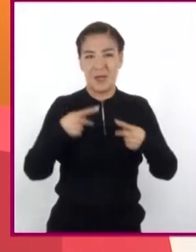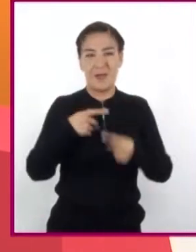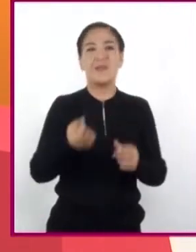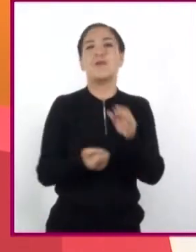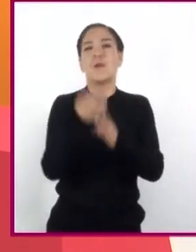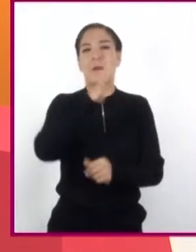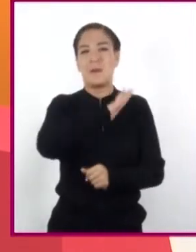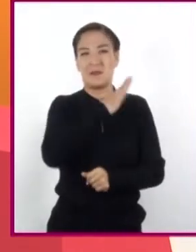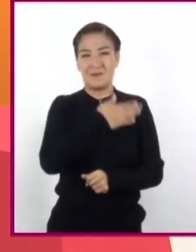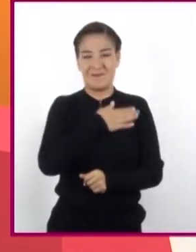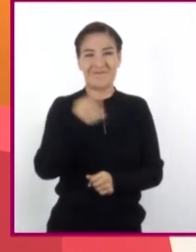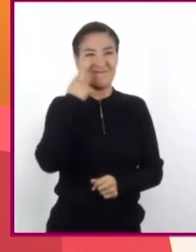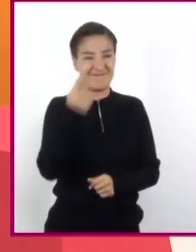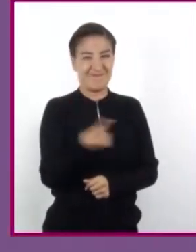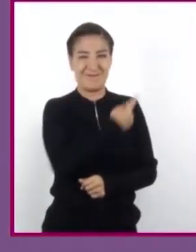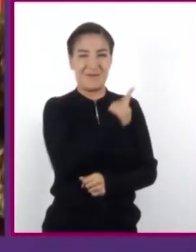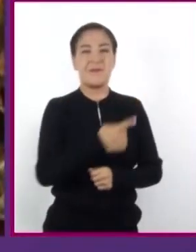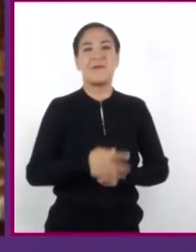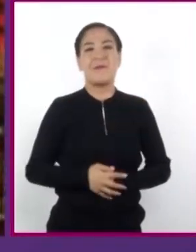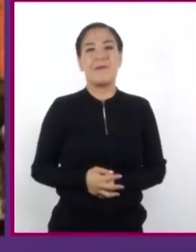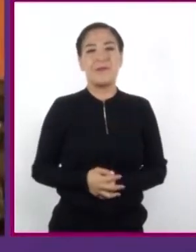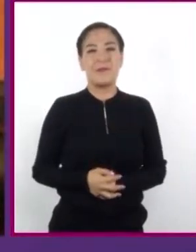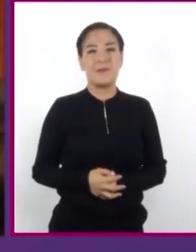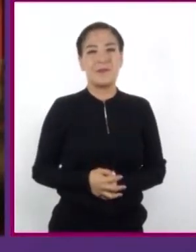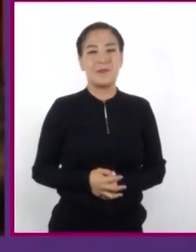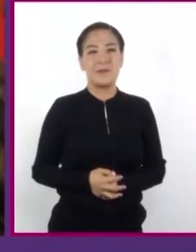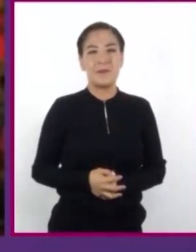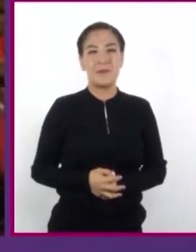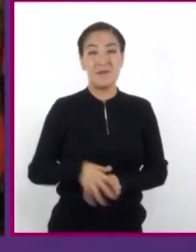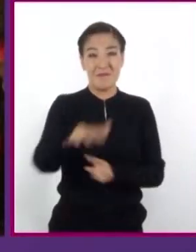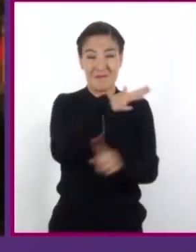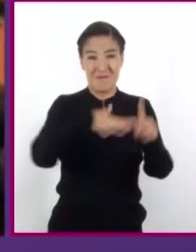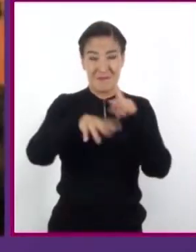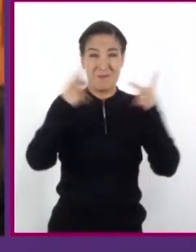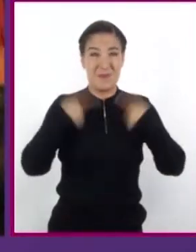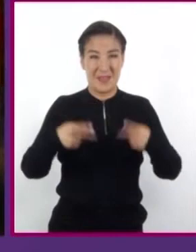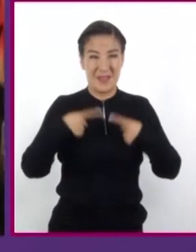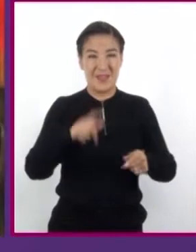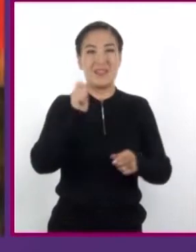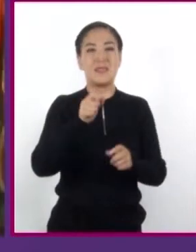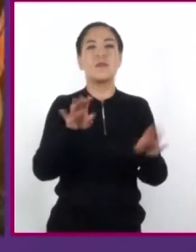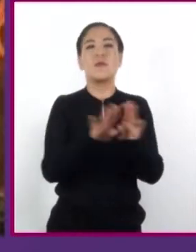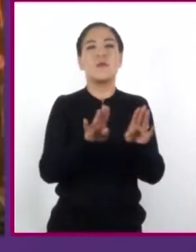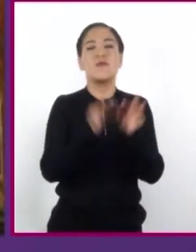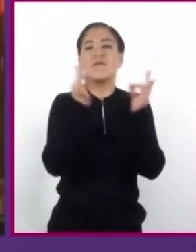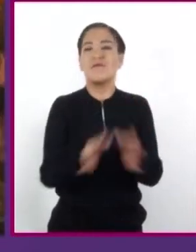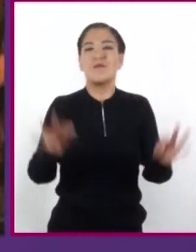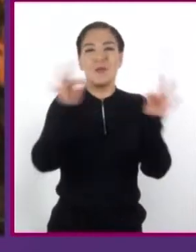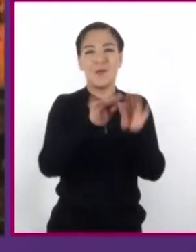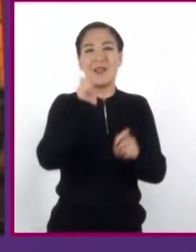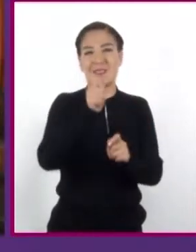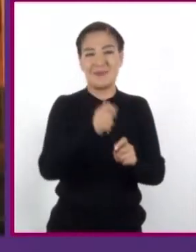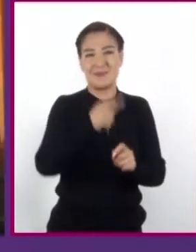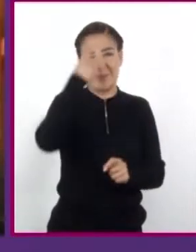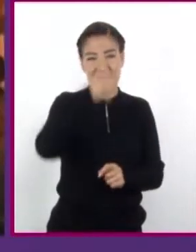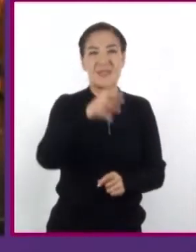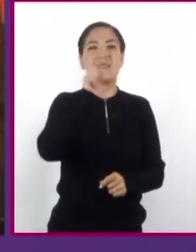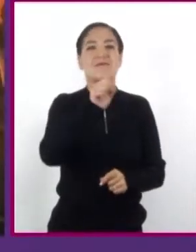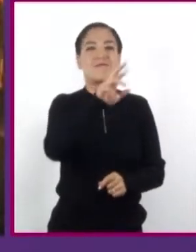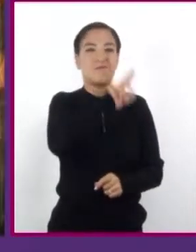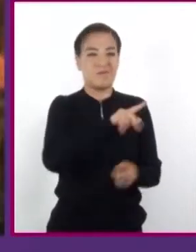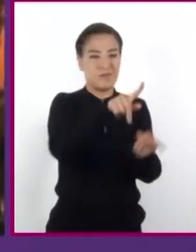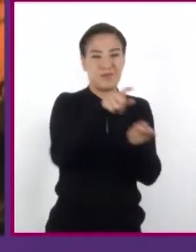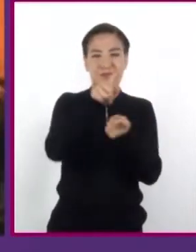España. Adelante con el video. La sociedad novohispana destinaba una parte importante de sus rentas al sostenimiento de